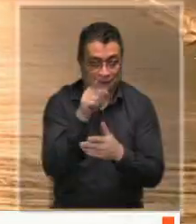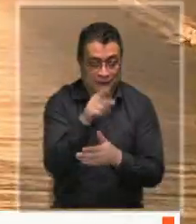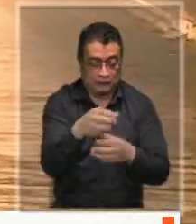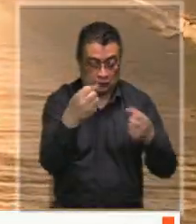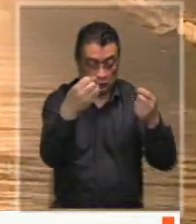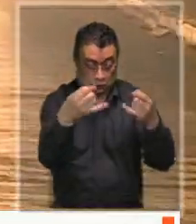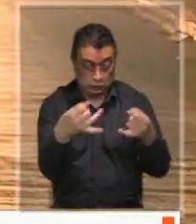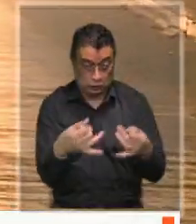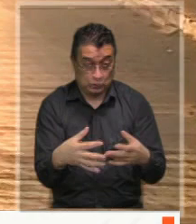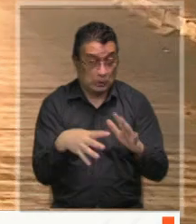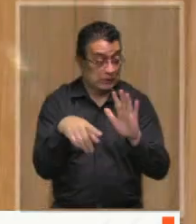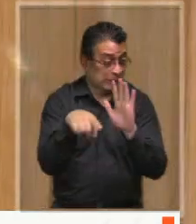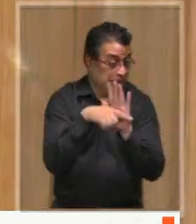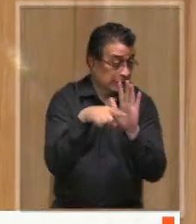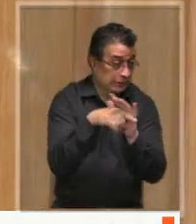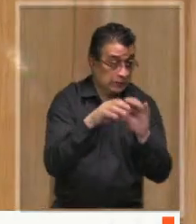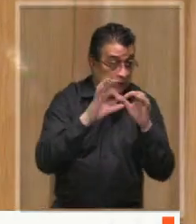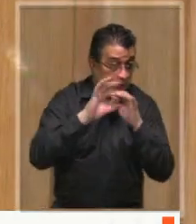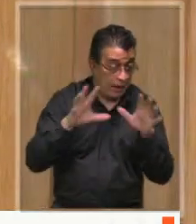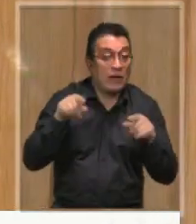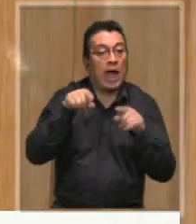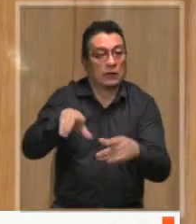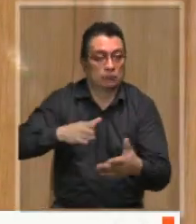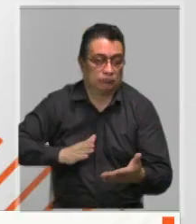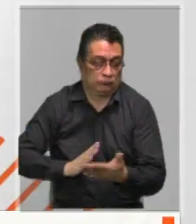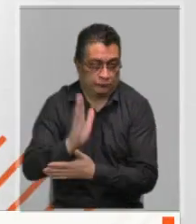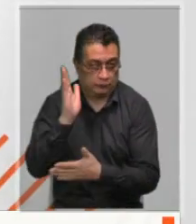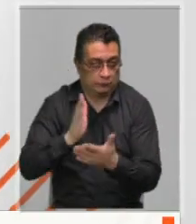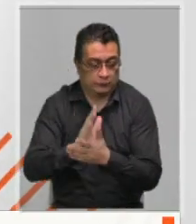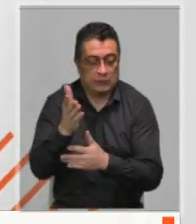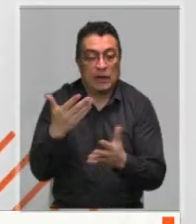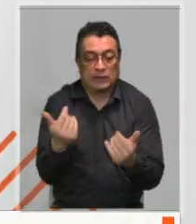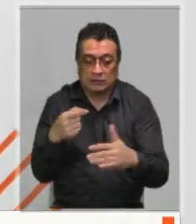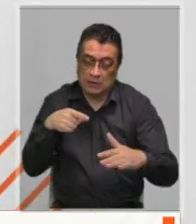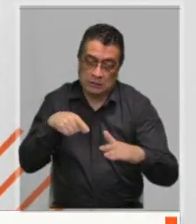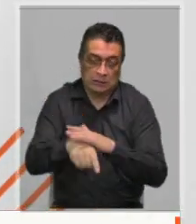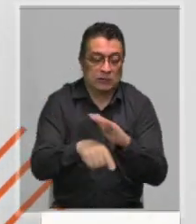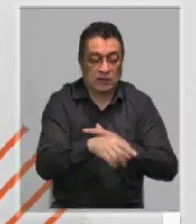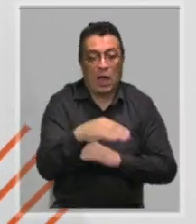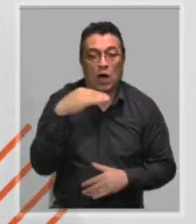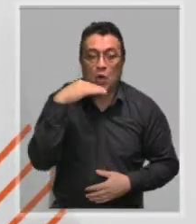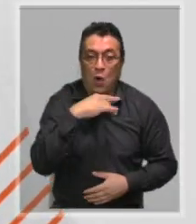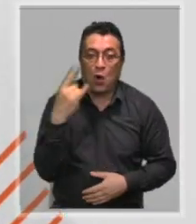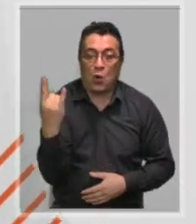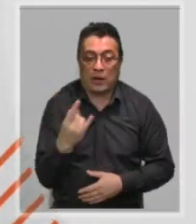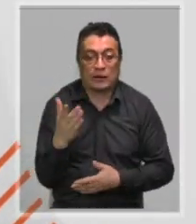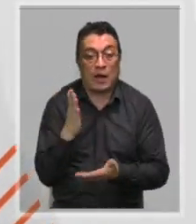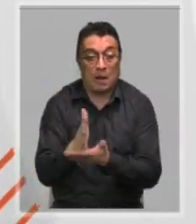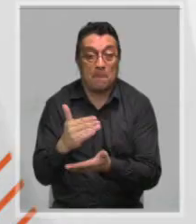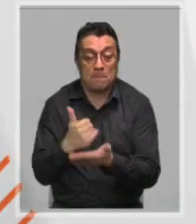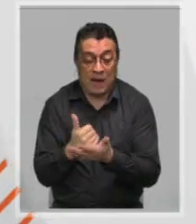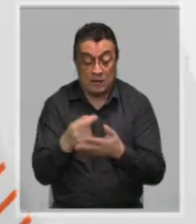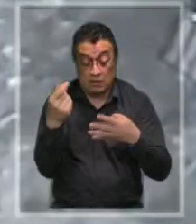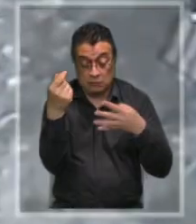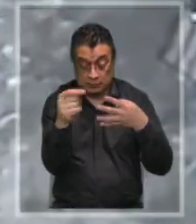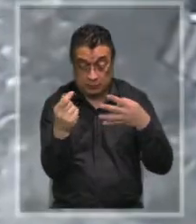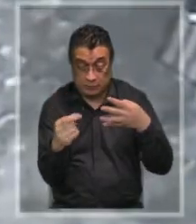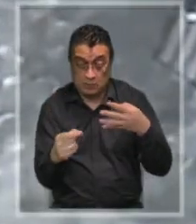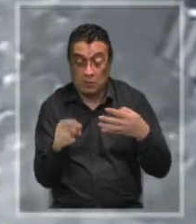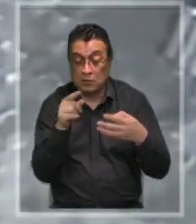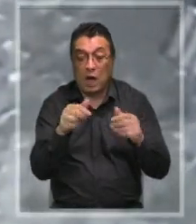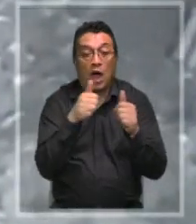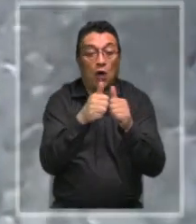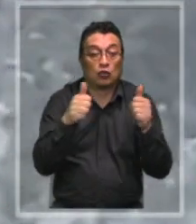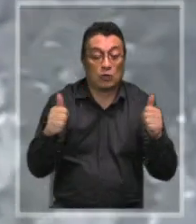números dicen que el problema es grave, que la necesidad de intervenir es urgente. Un plan cuyos resultados, dicen las